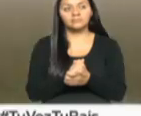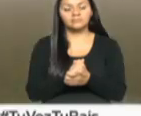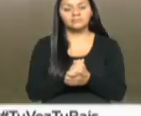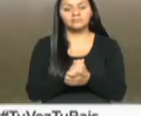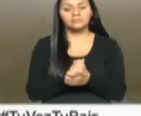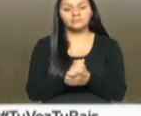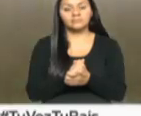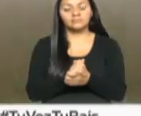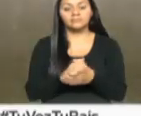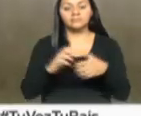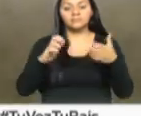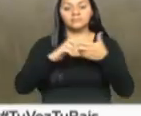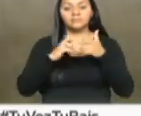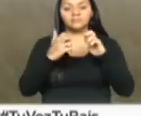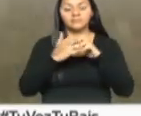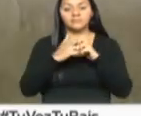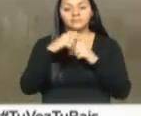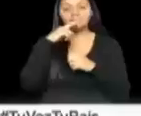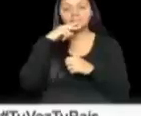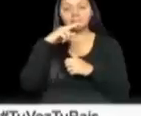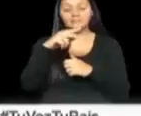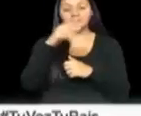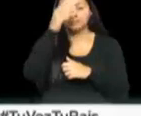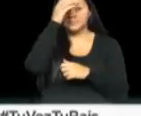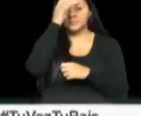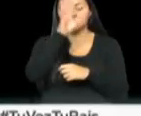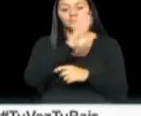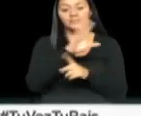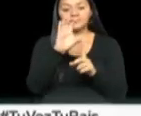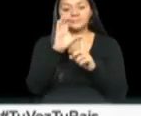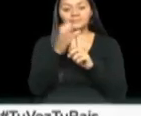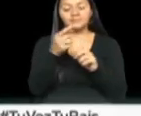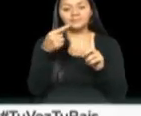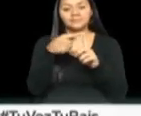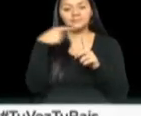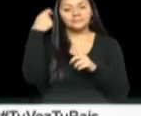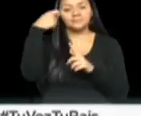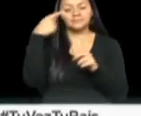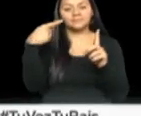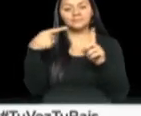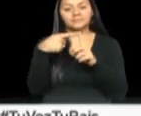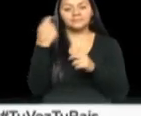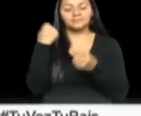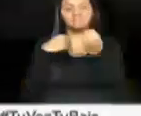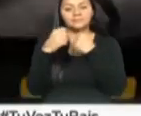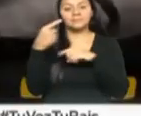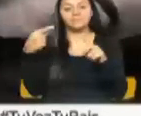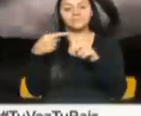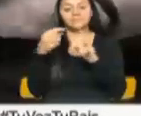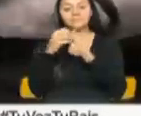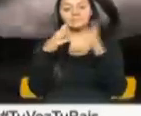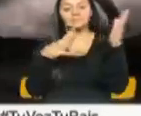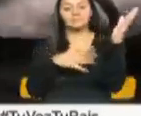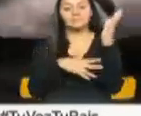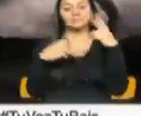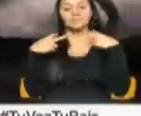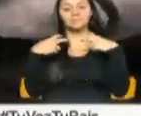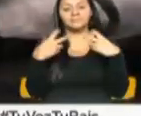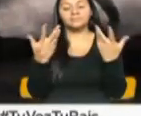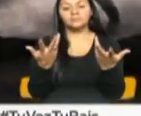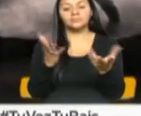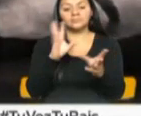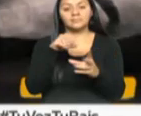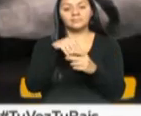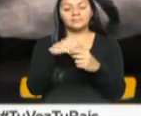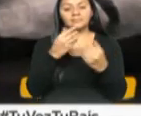Los mitos y leyendas de la cultura cañari son la inspiración del videojuego El Gran Viaje, un proyecto de investigación de la Facultad